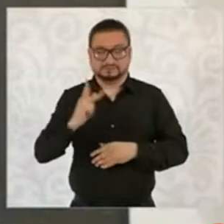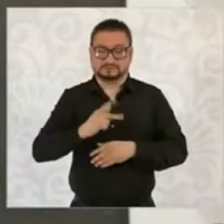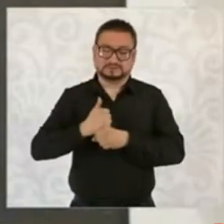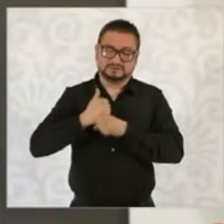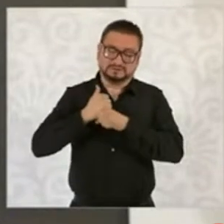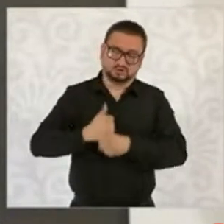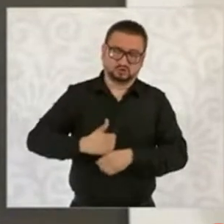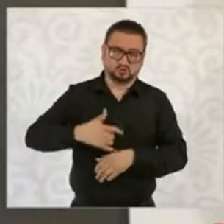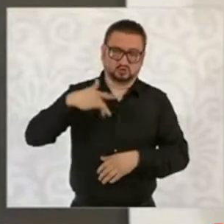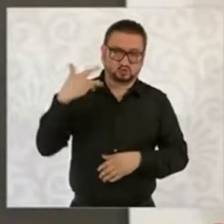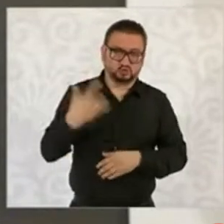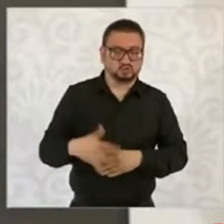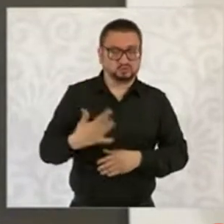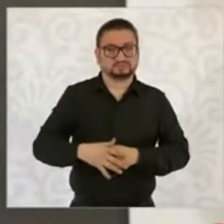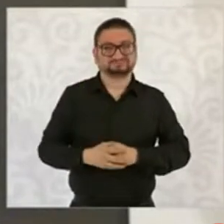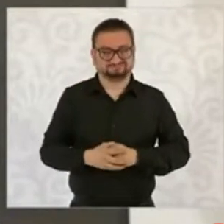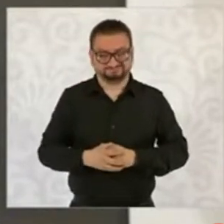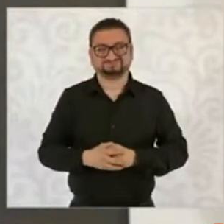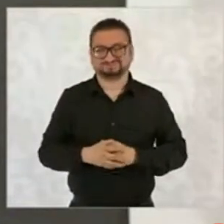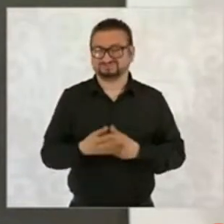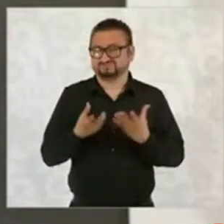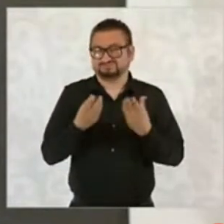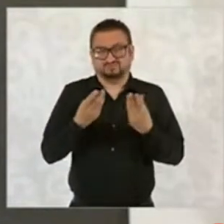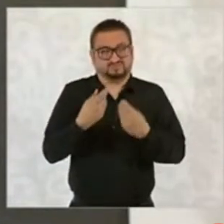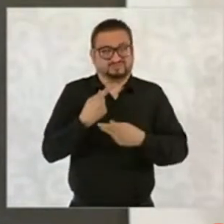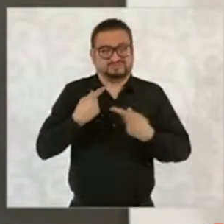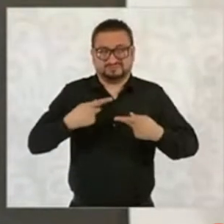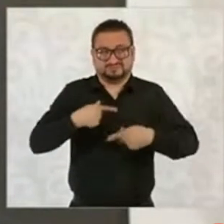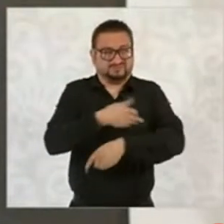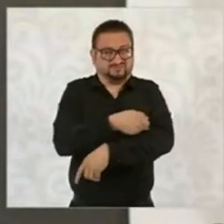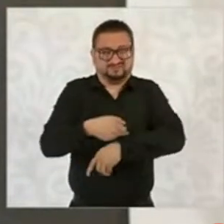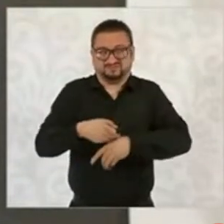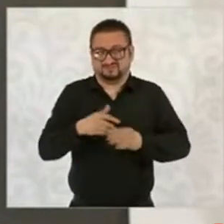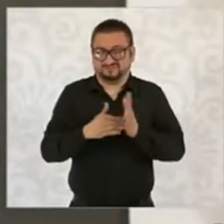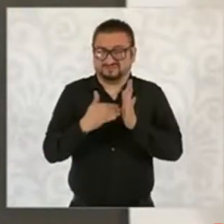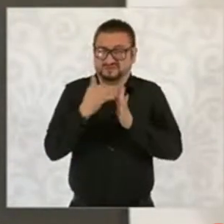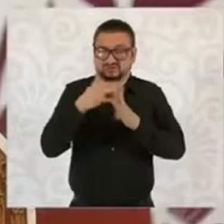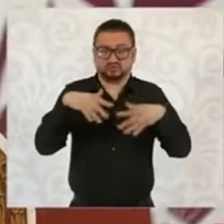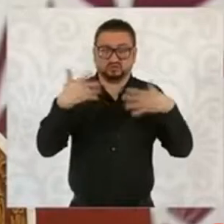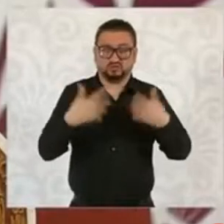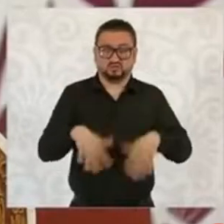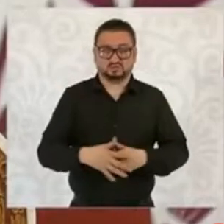dolor a millones de familias,